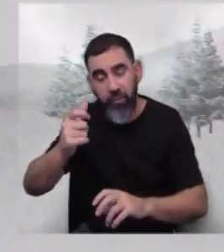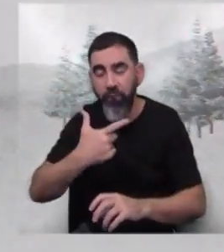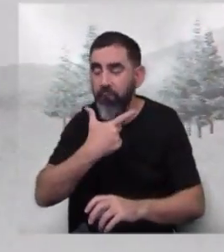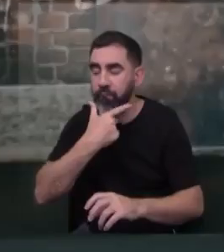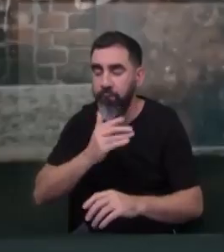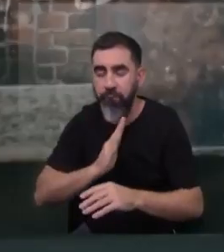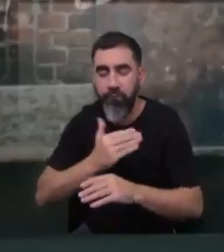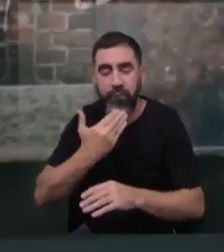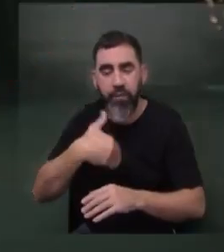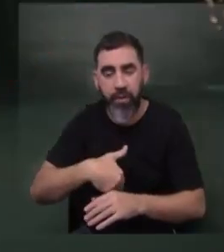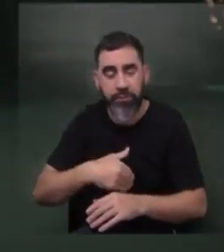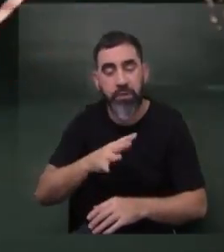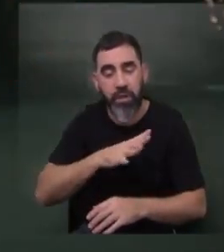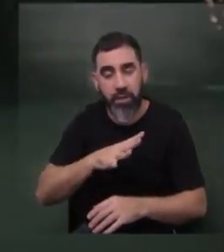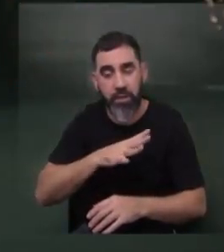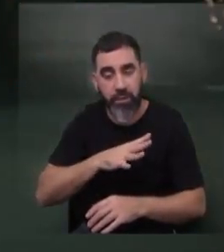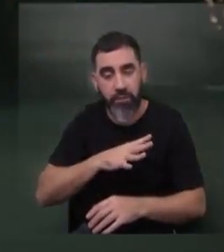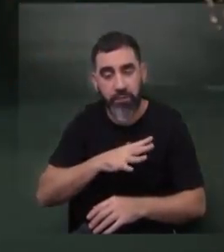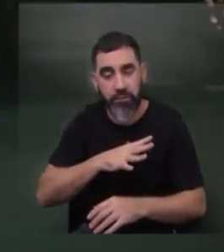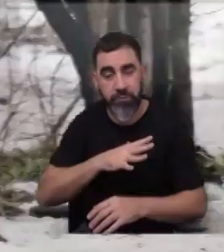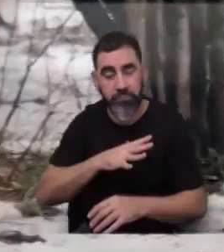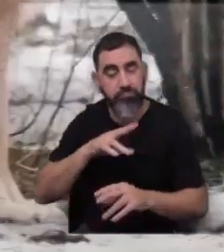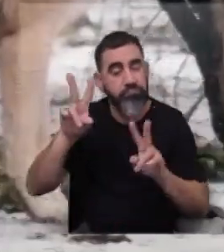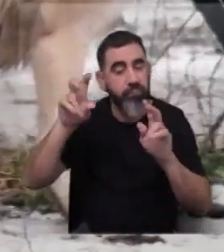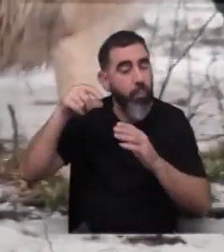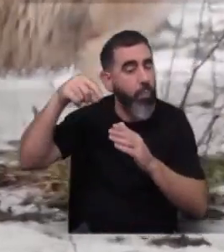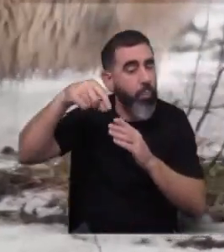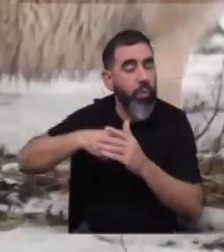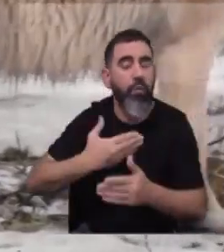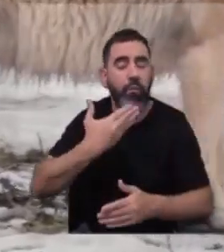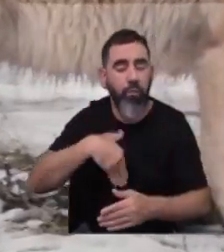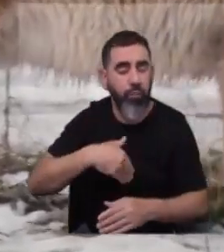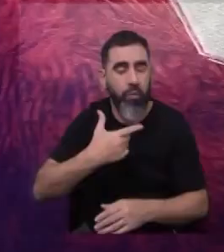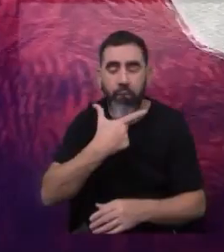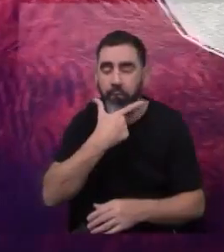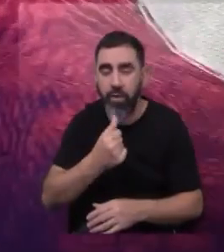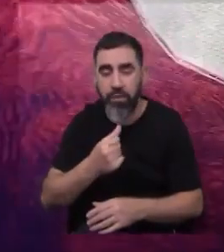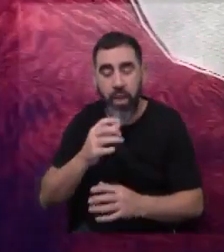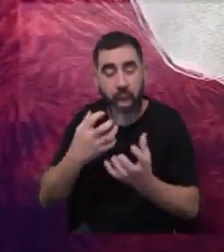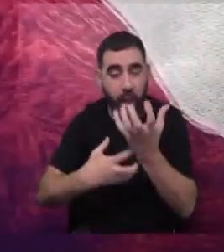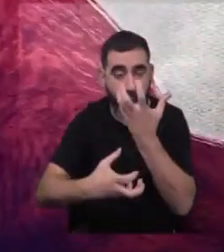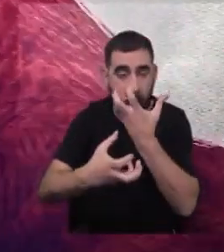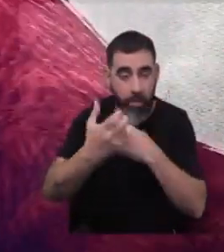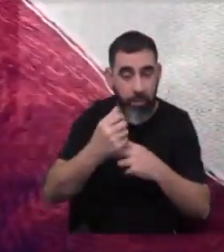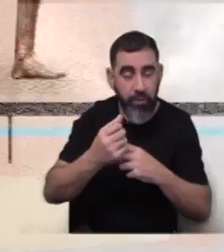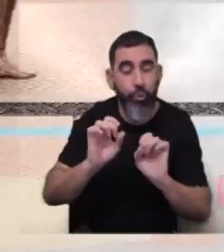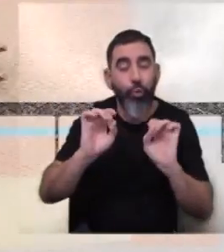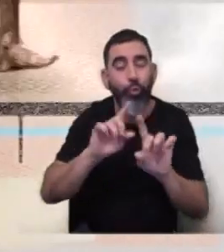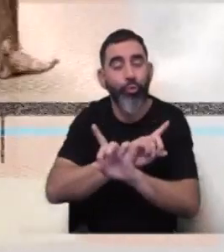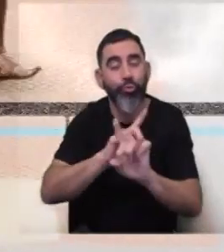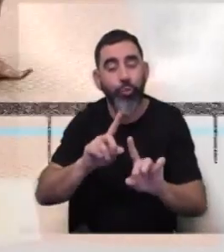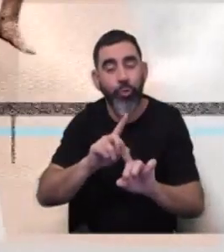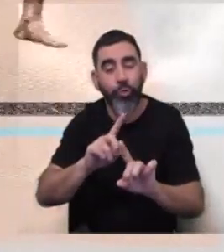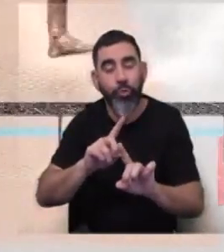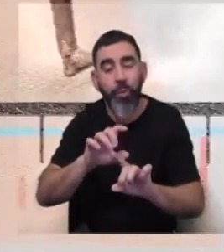Esta película ofrece una visión bastante profunda y bastante comprensiva sobre estos animales que son mucho más que